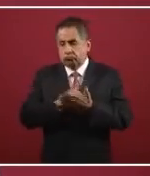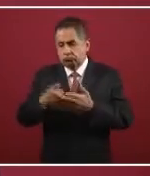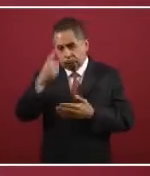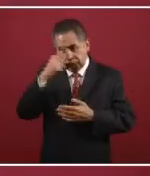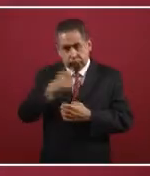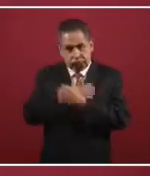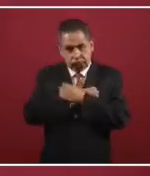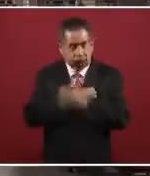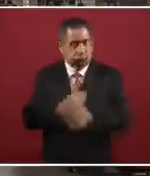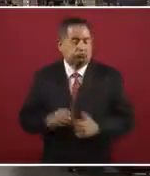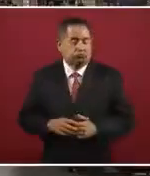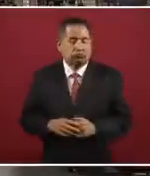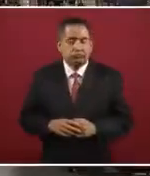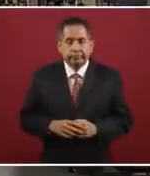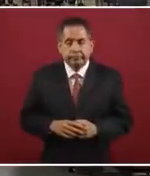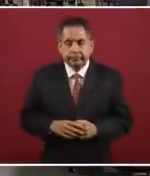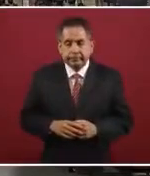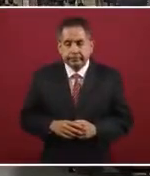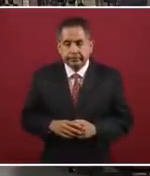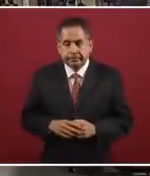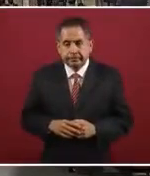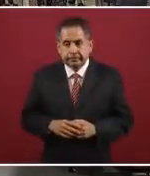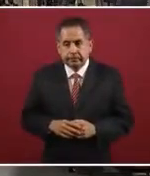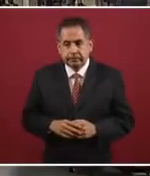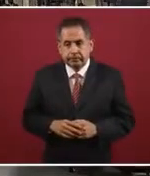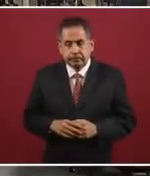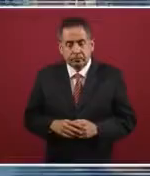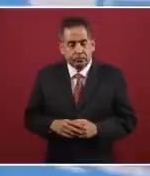educación. Estamos